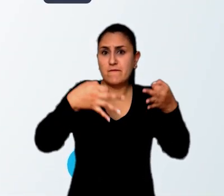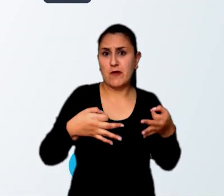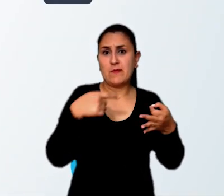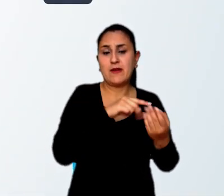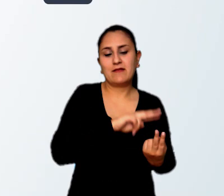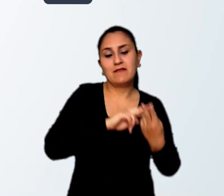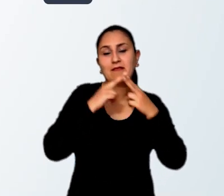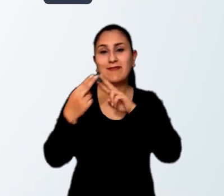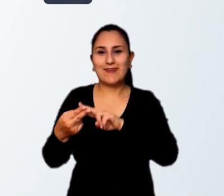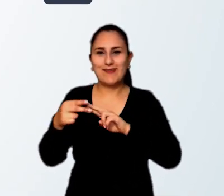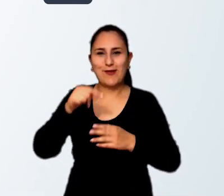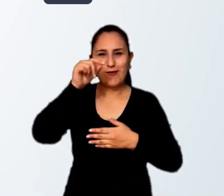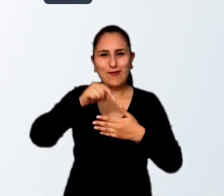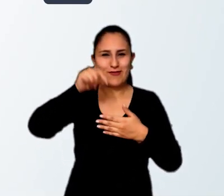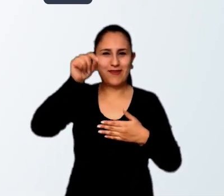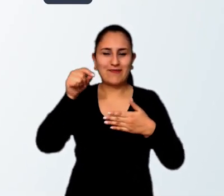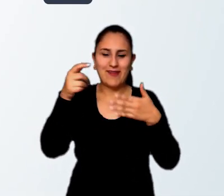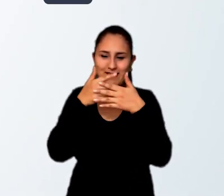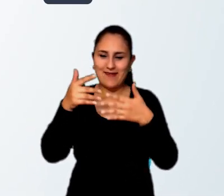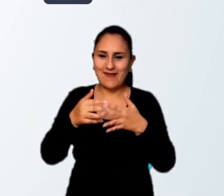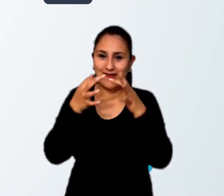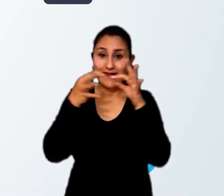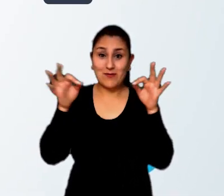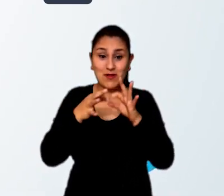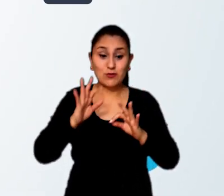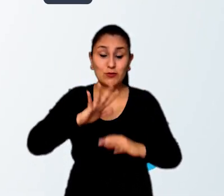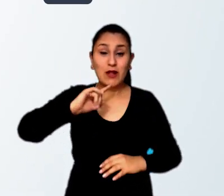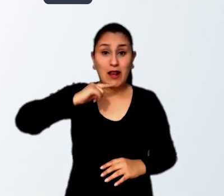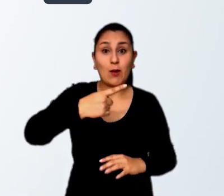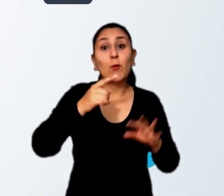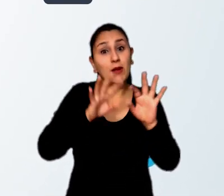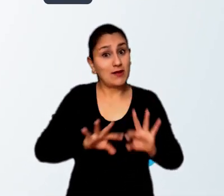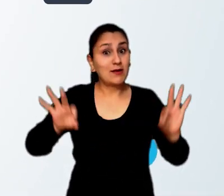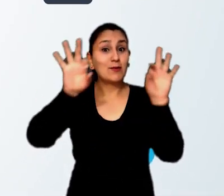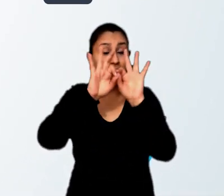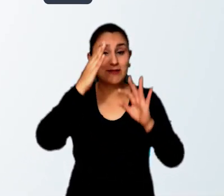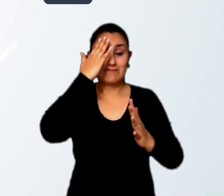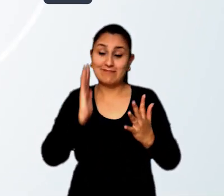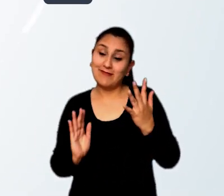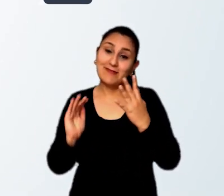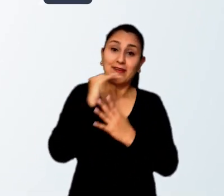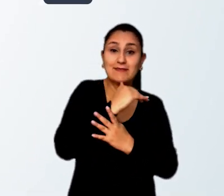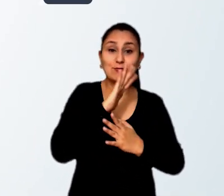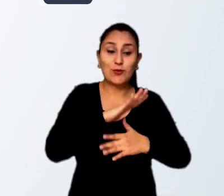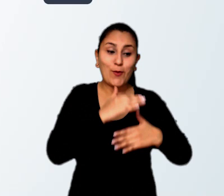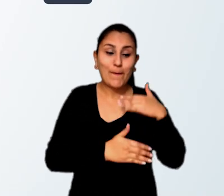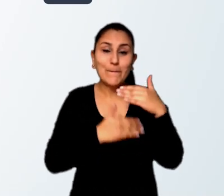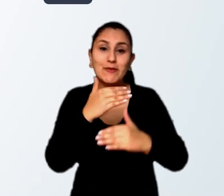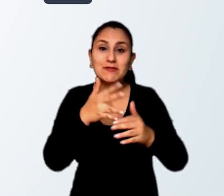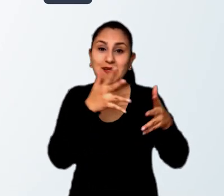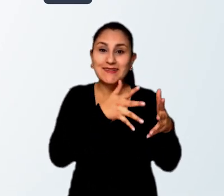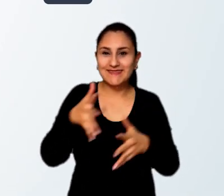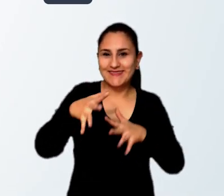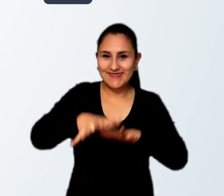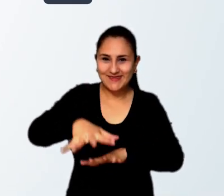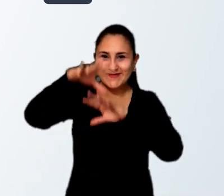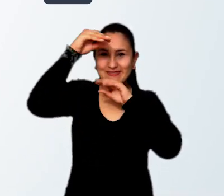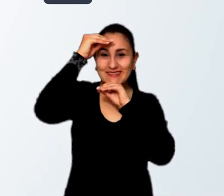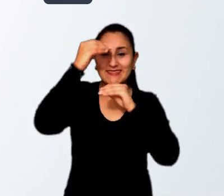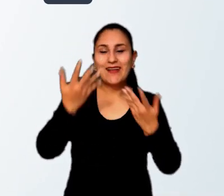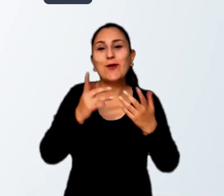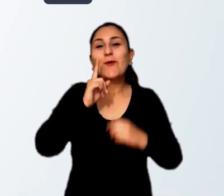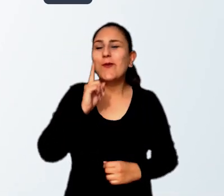con la ortografía y la gramática de la lengua son esenciales y transversales a los procesos de enseñanza y aprendizaje dado que